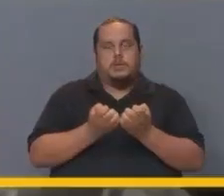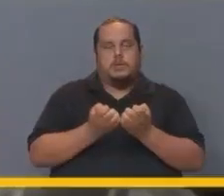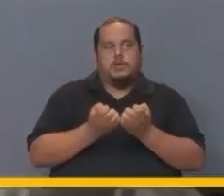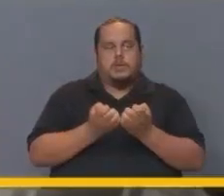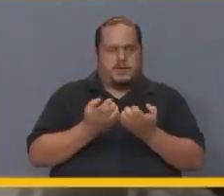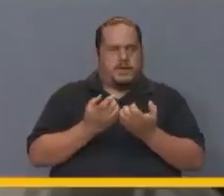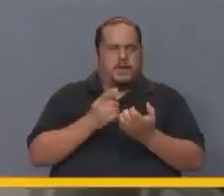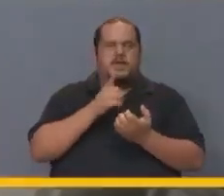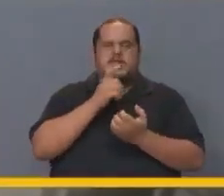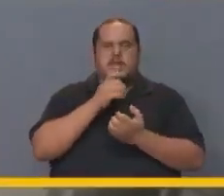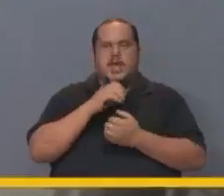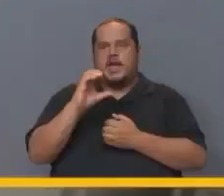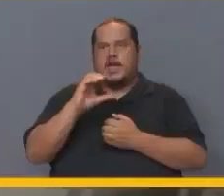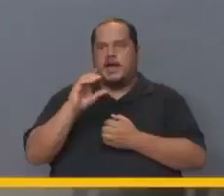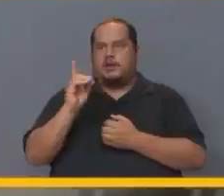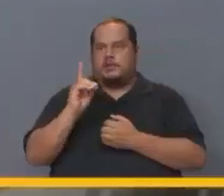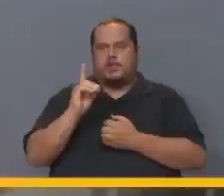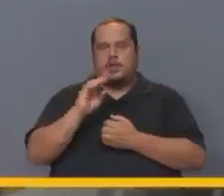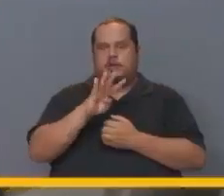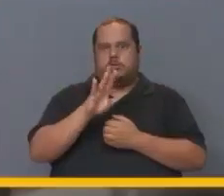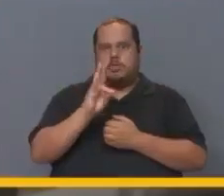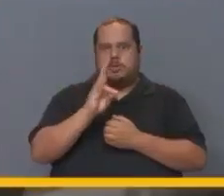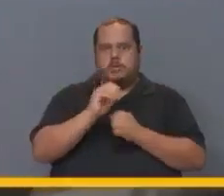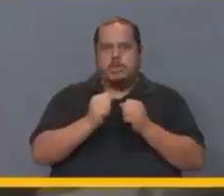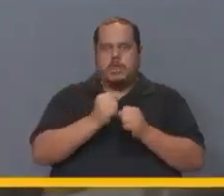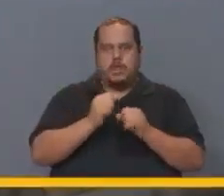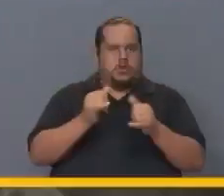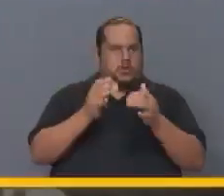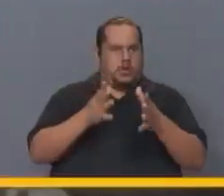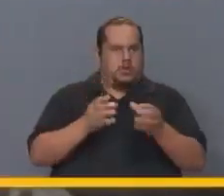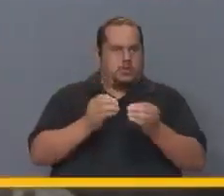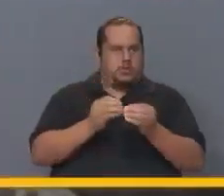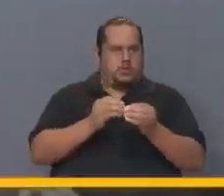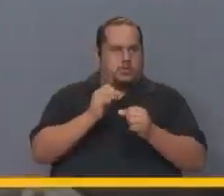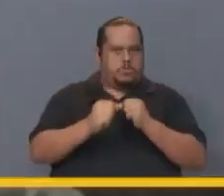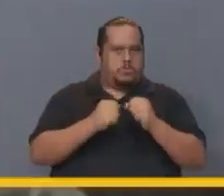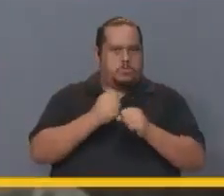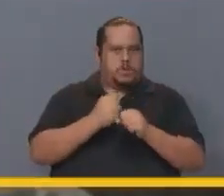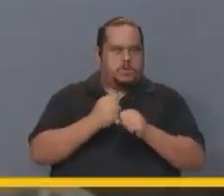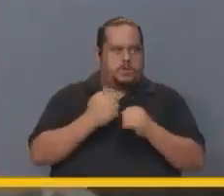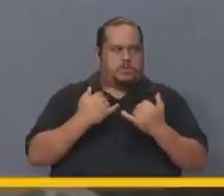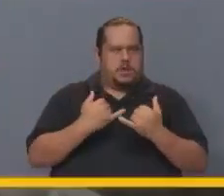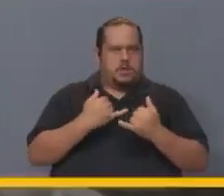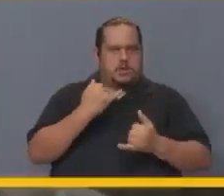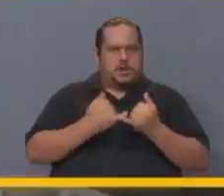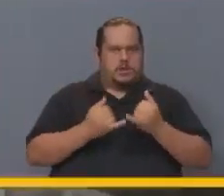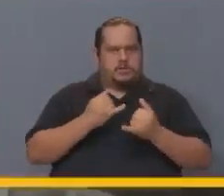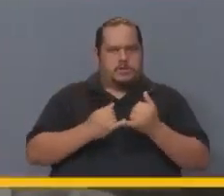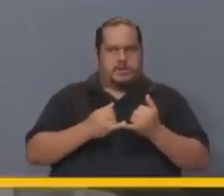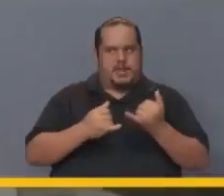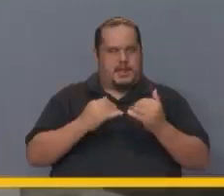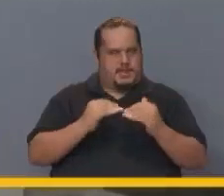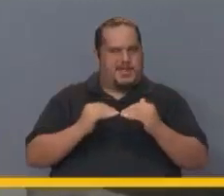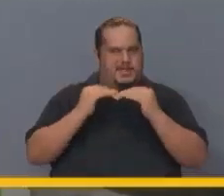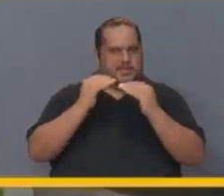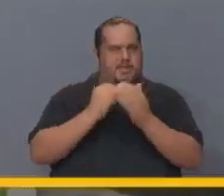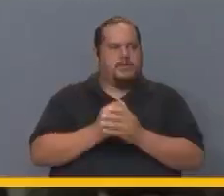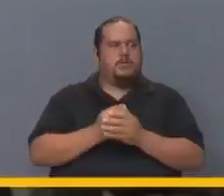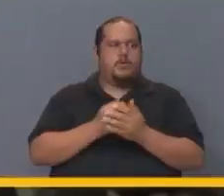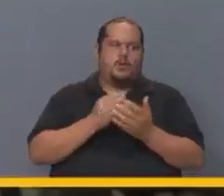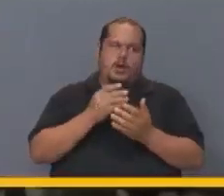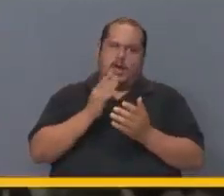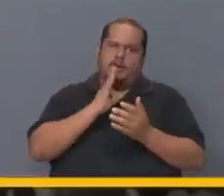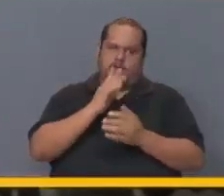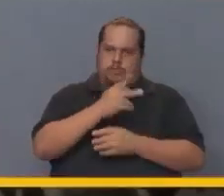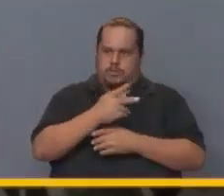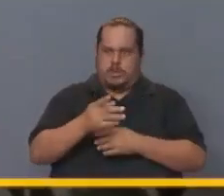siendo Carlos Díaz a sus 47 años el jugador con más edad en la presente final de ascenso, en el caso de los porteños.